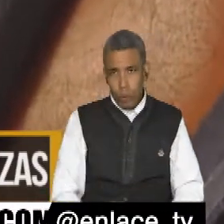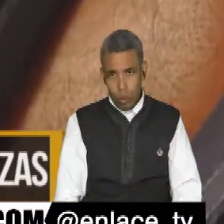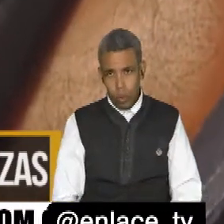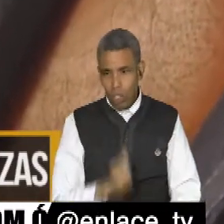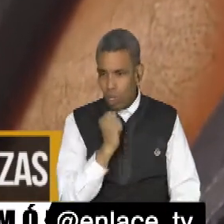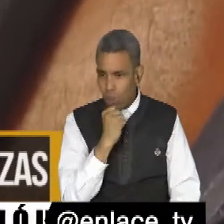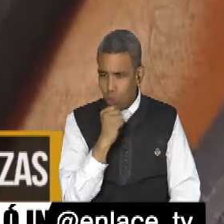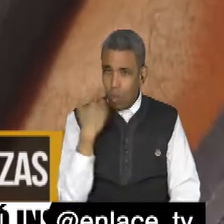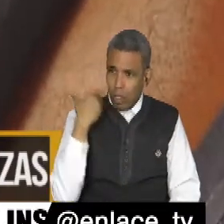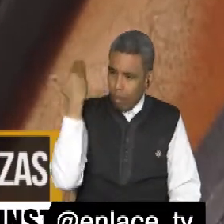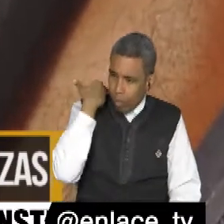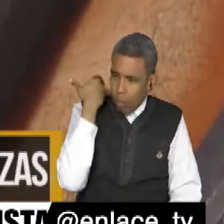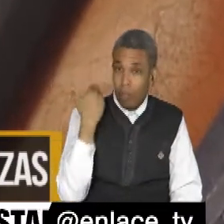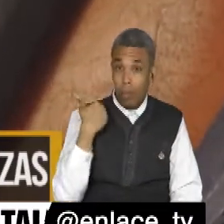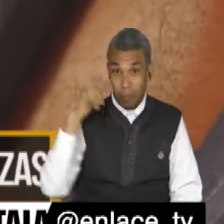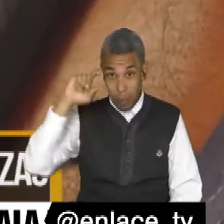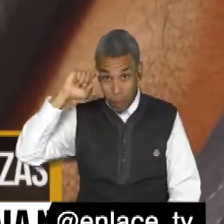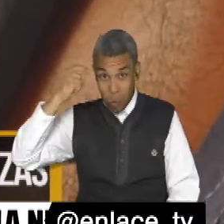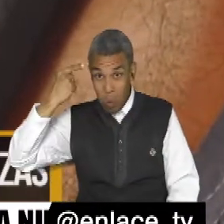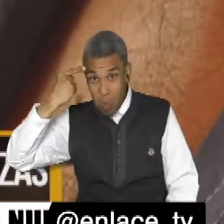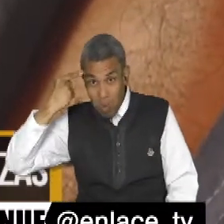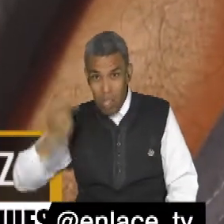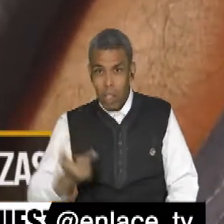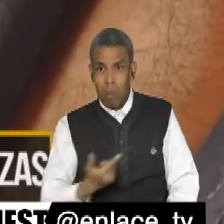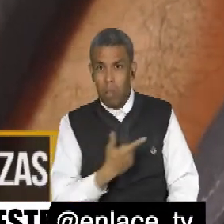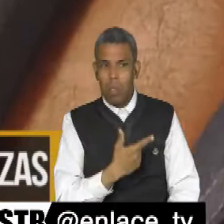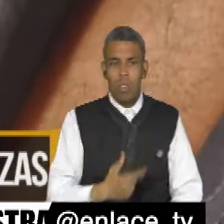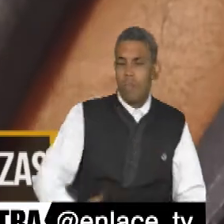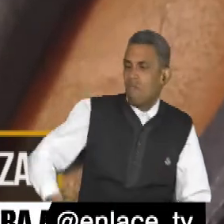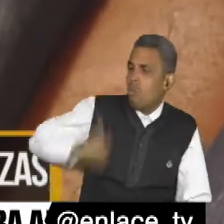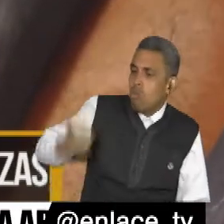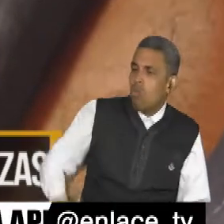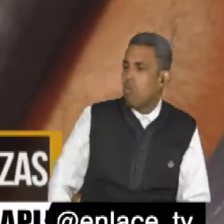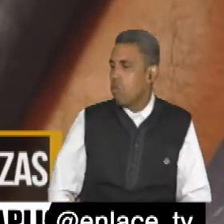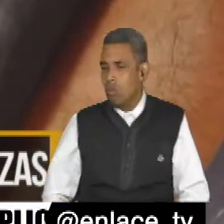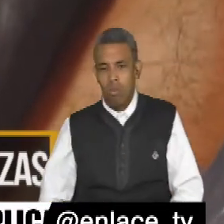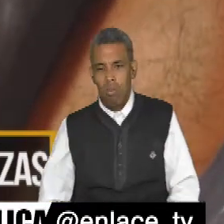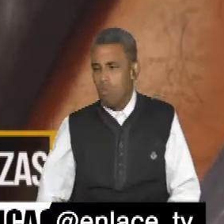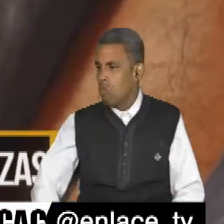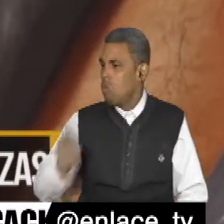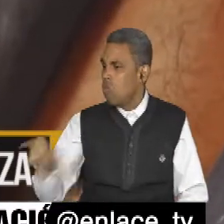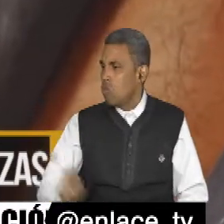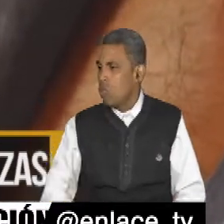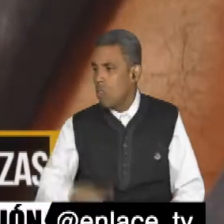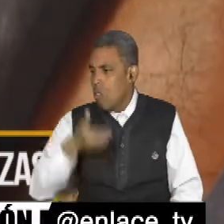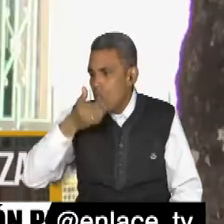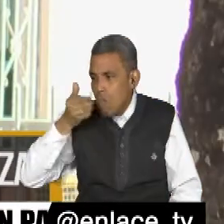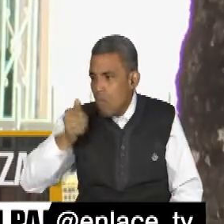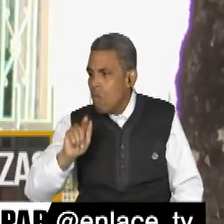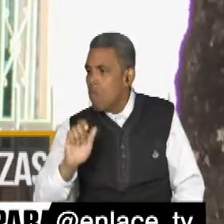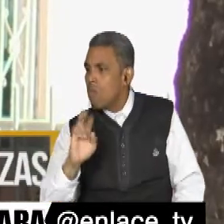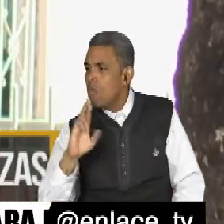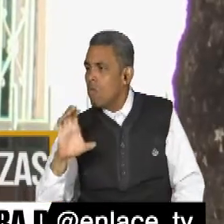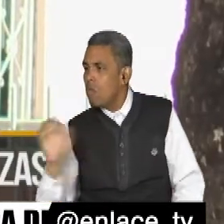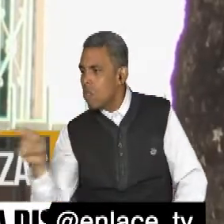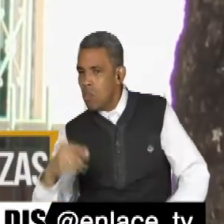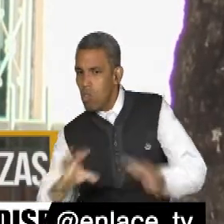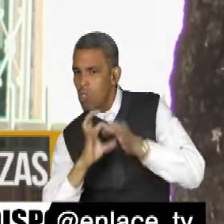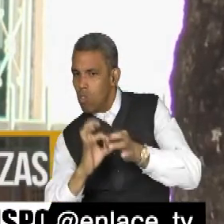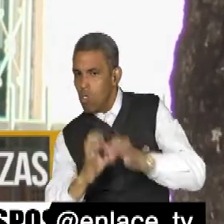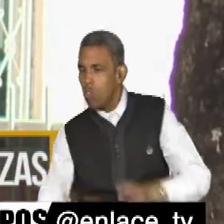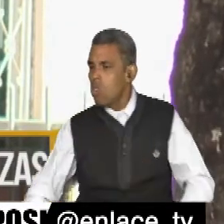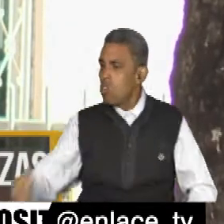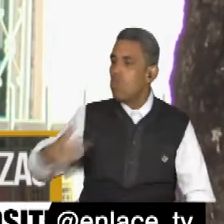por parte del gobierno cuando entran a hacer represalia, entonces uno es el que se la lleva en seco. El afectado hizo un llamado